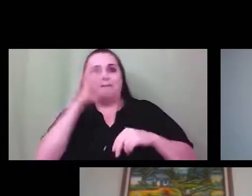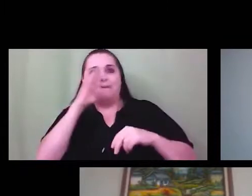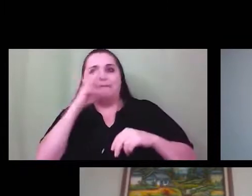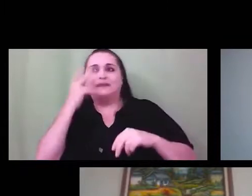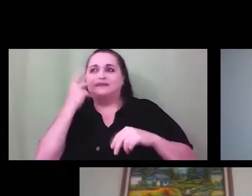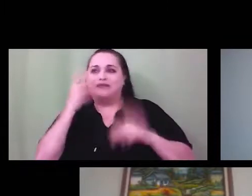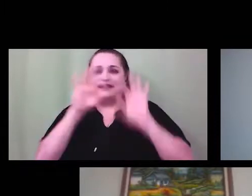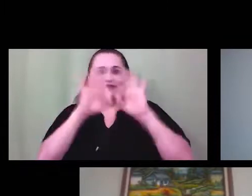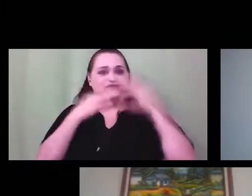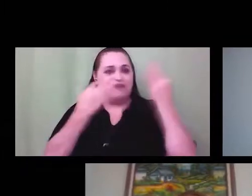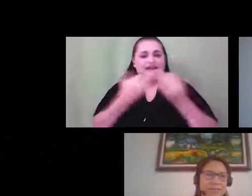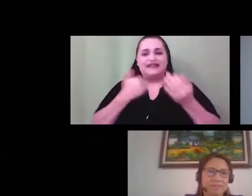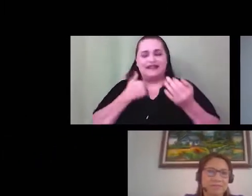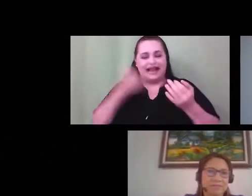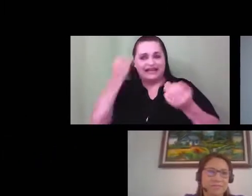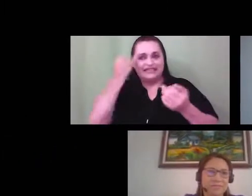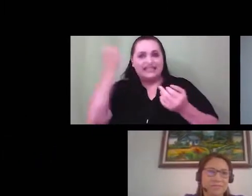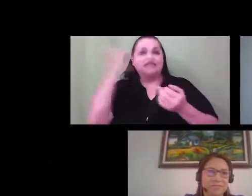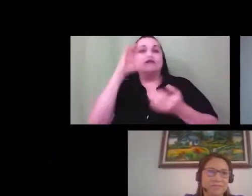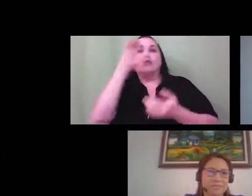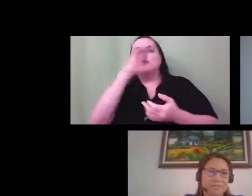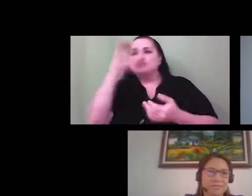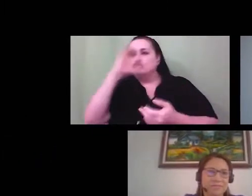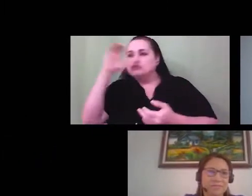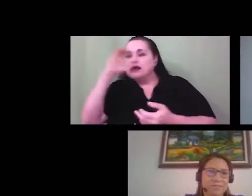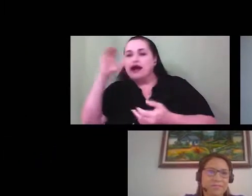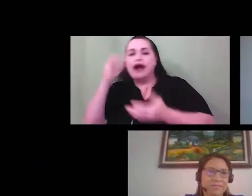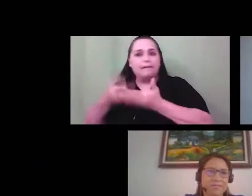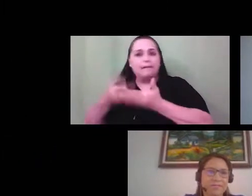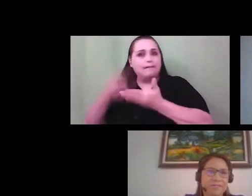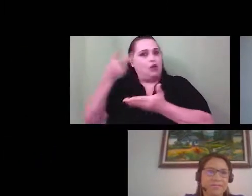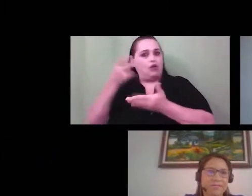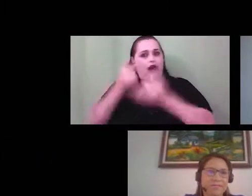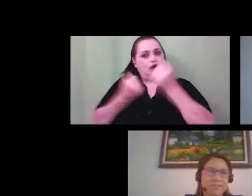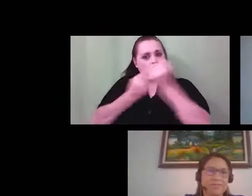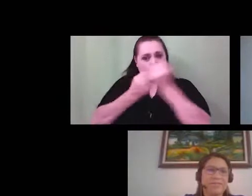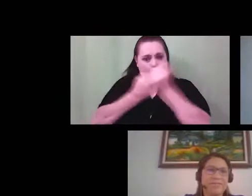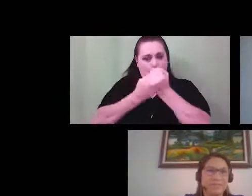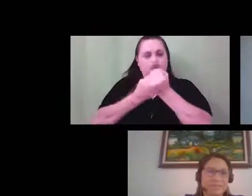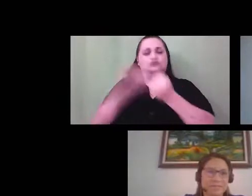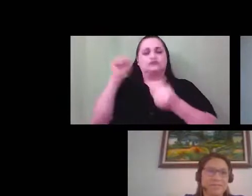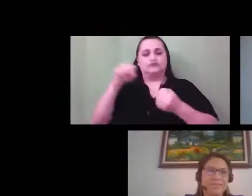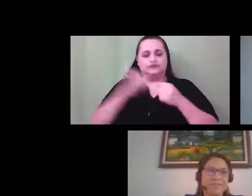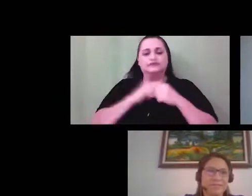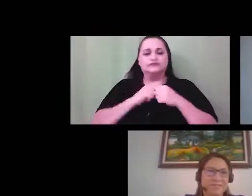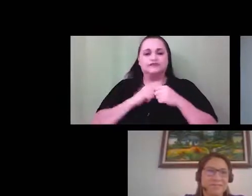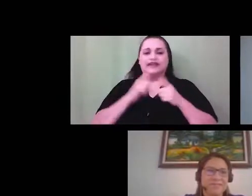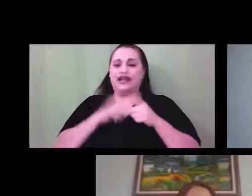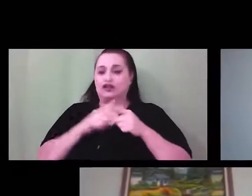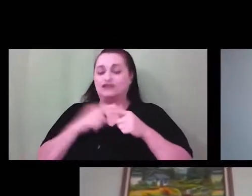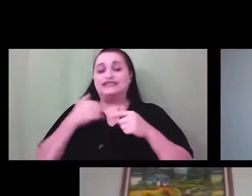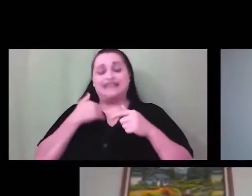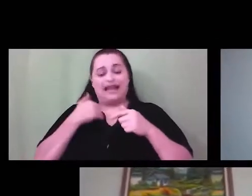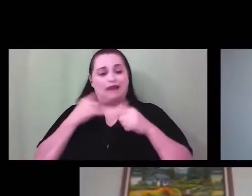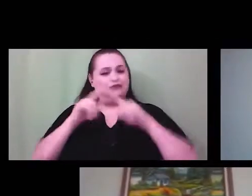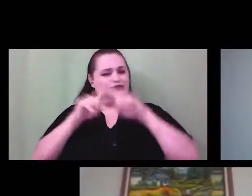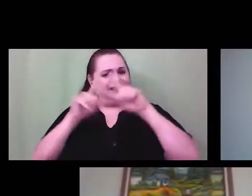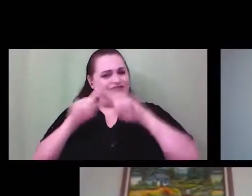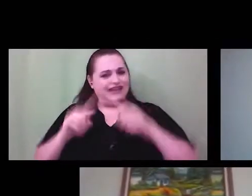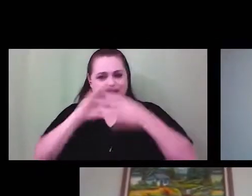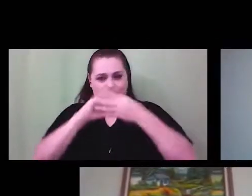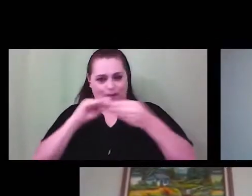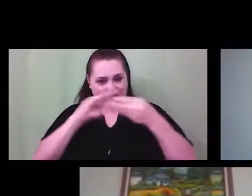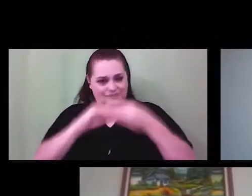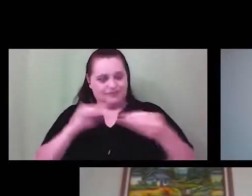familia tengan la iniciativa de buscar y valorar los apoyos. Entonces tenemos varios